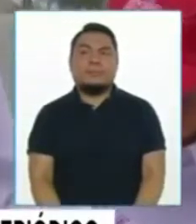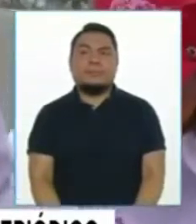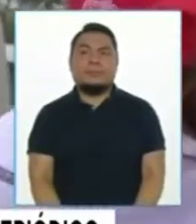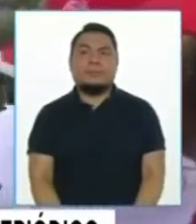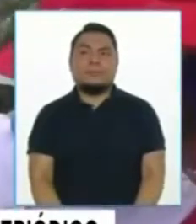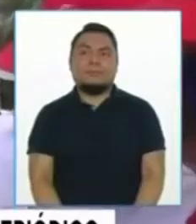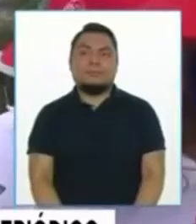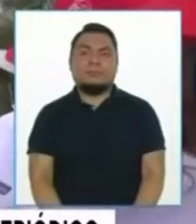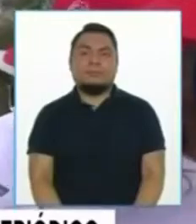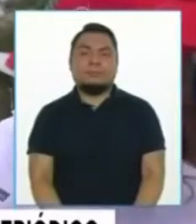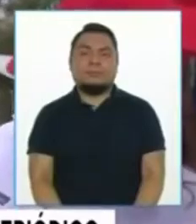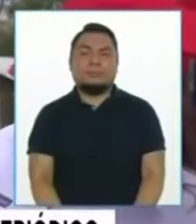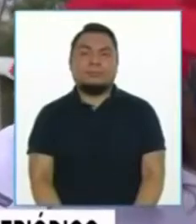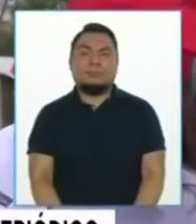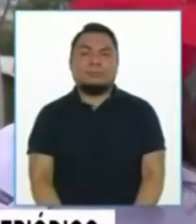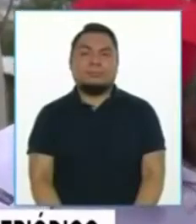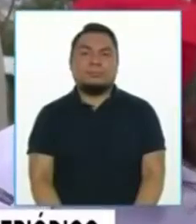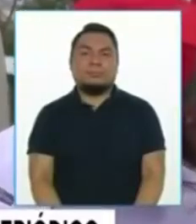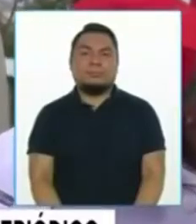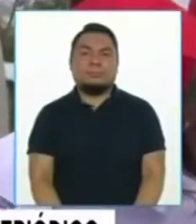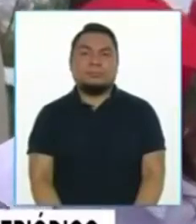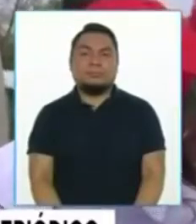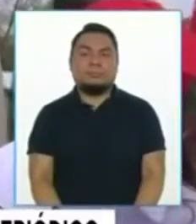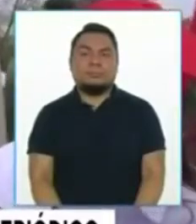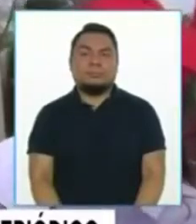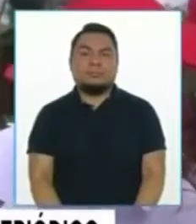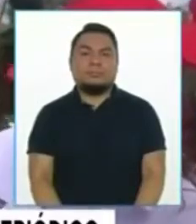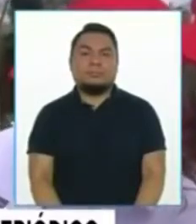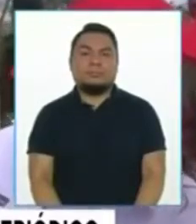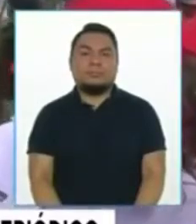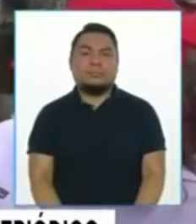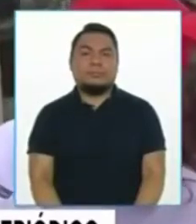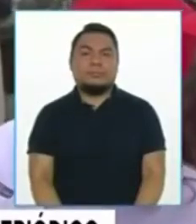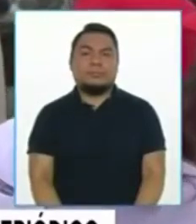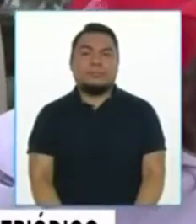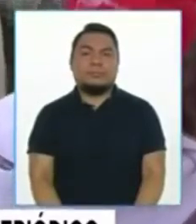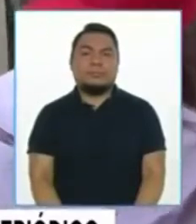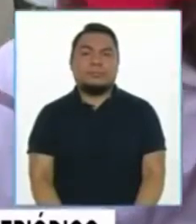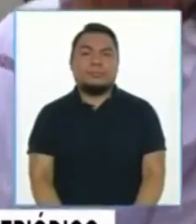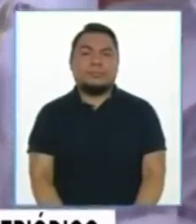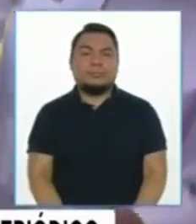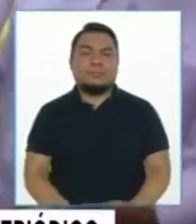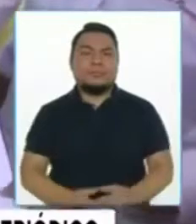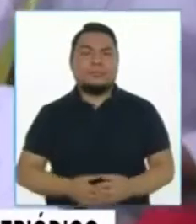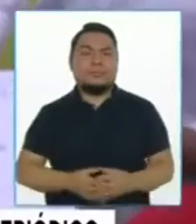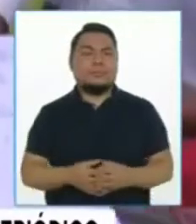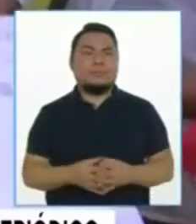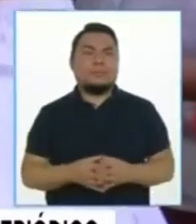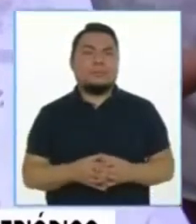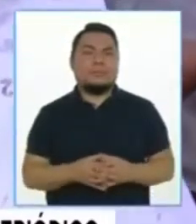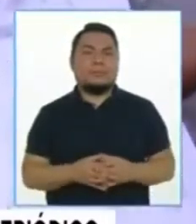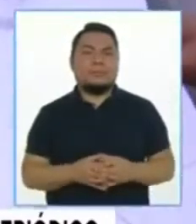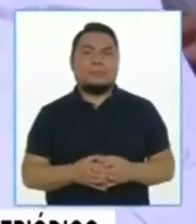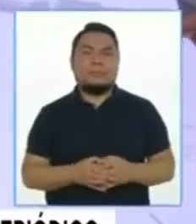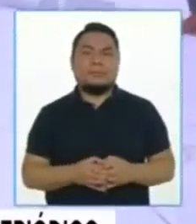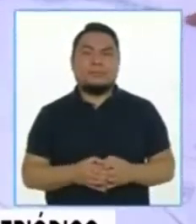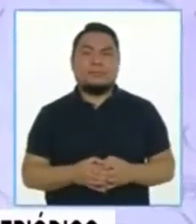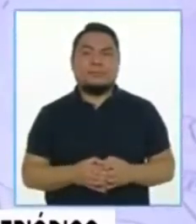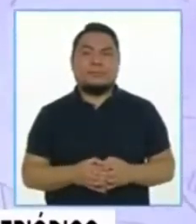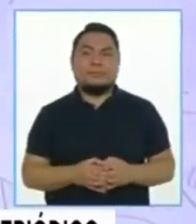Esto empieza el cero, está. Y termina, no estamos por kilómetro 10. Y termina, no estamos por kilómetro 10. Estamos acá. 6. Y la Verbena está, estamos